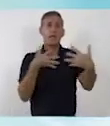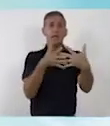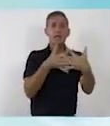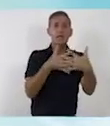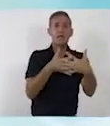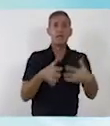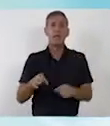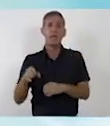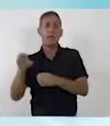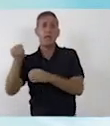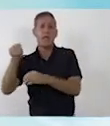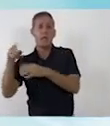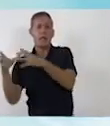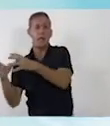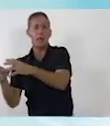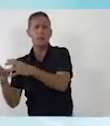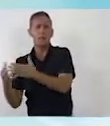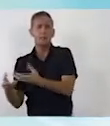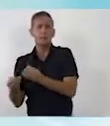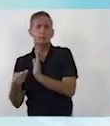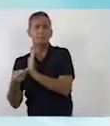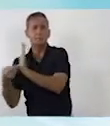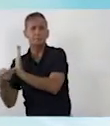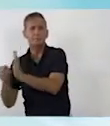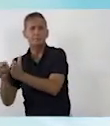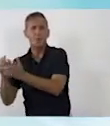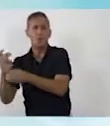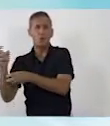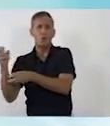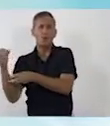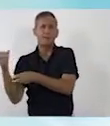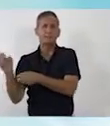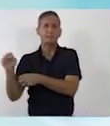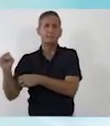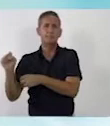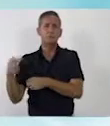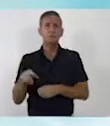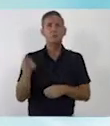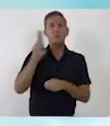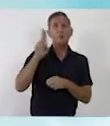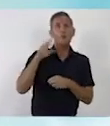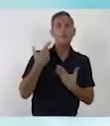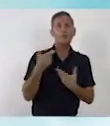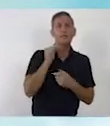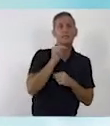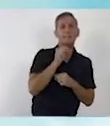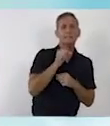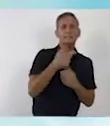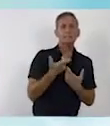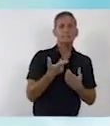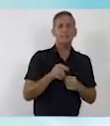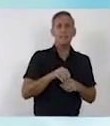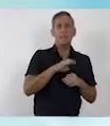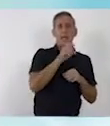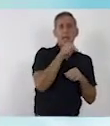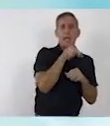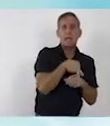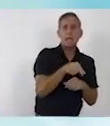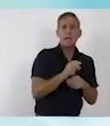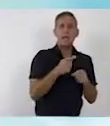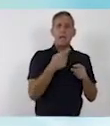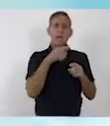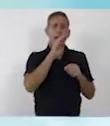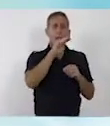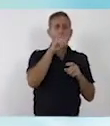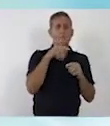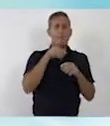la masa de una muestra y su cantidad de sustancia. Y su unidad de esta magnitud es el gramo mol a la -1. Es